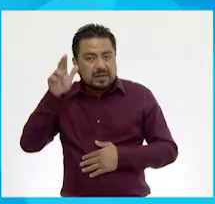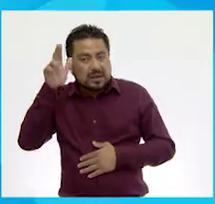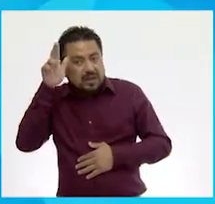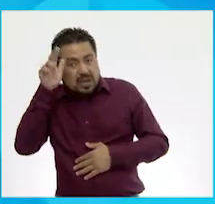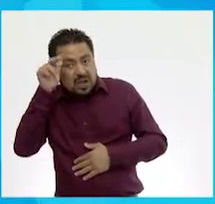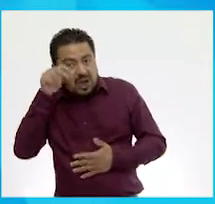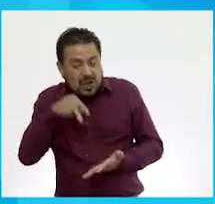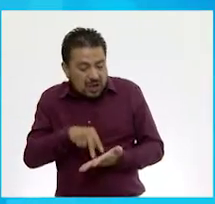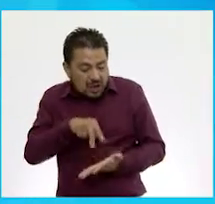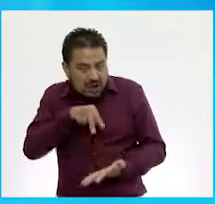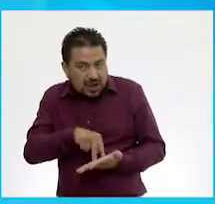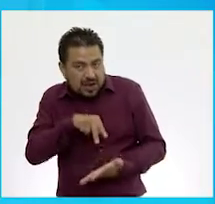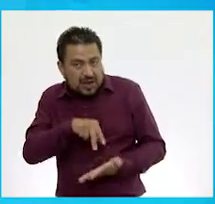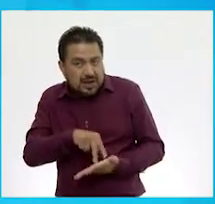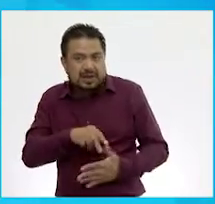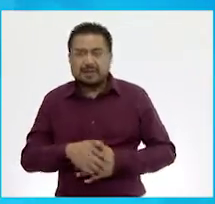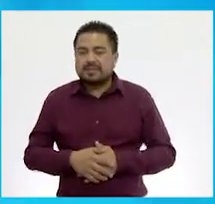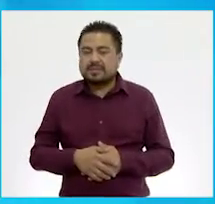Conejito saltarín.